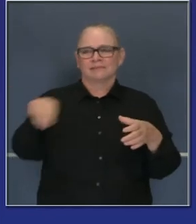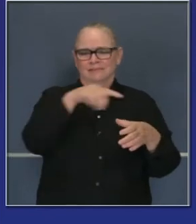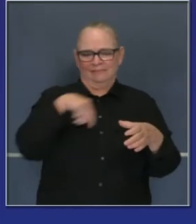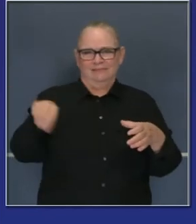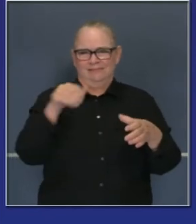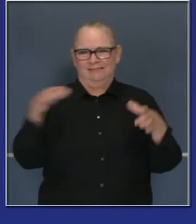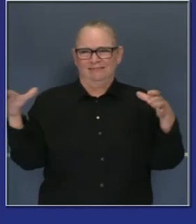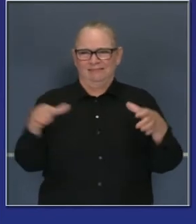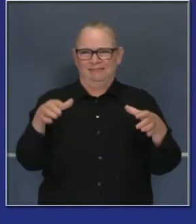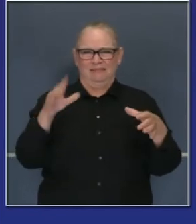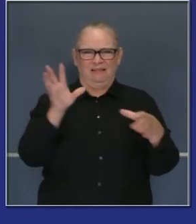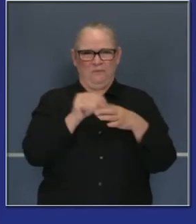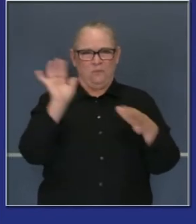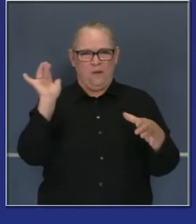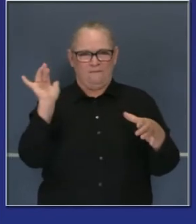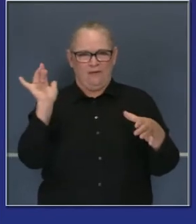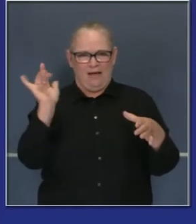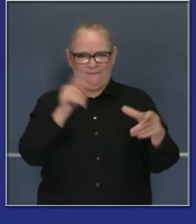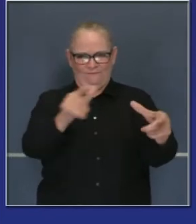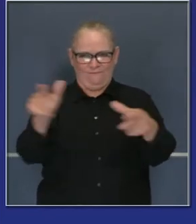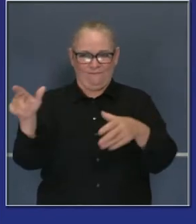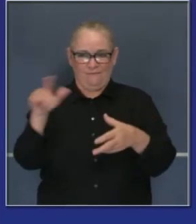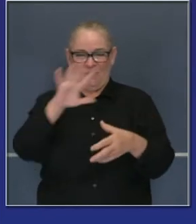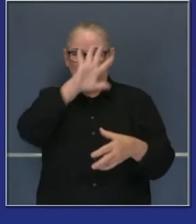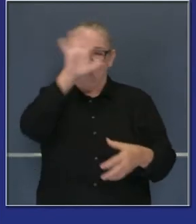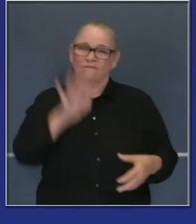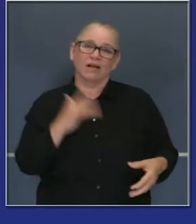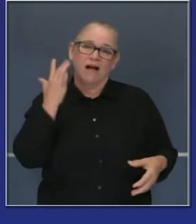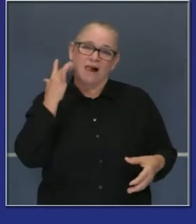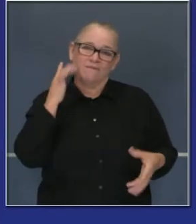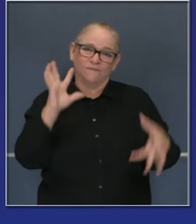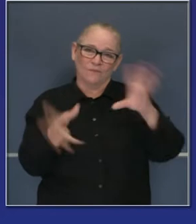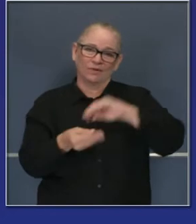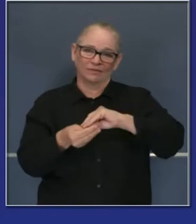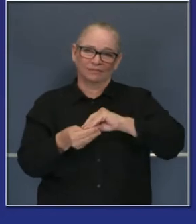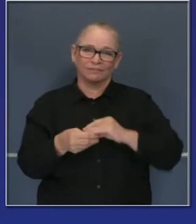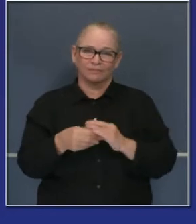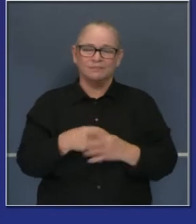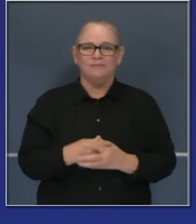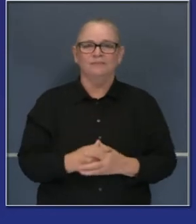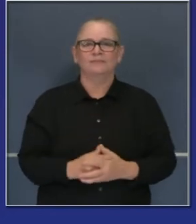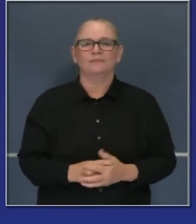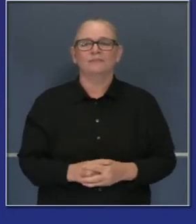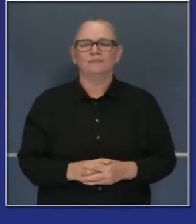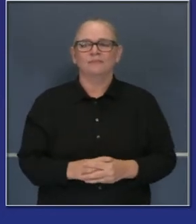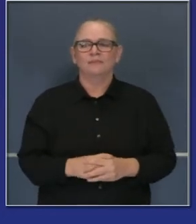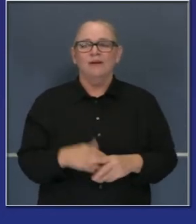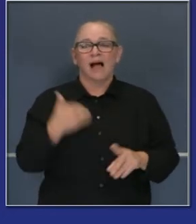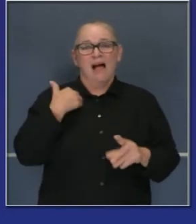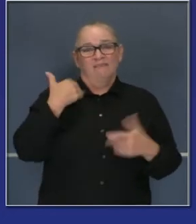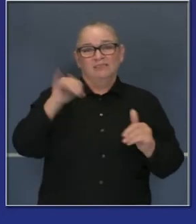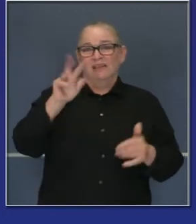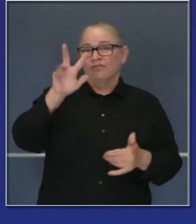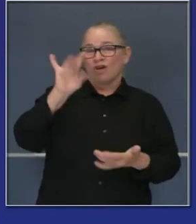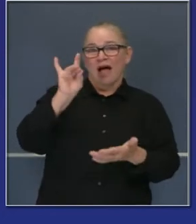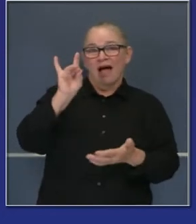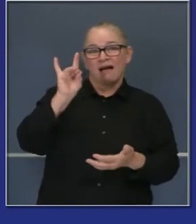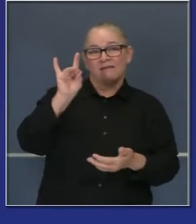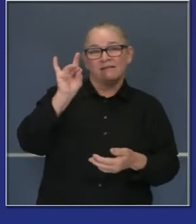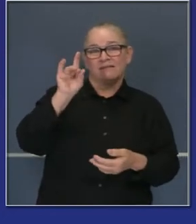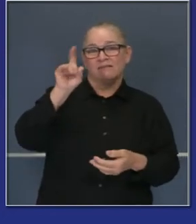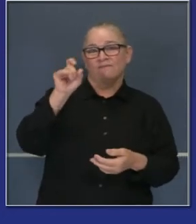1100 solamente en los últimos días muchos convergen y se juntan y convierten se convierten en un complejo más grande todavía nos quedan